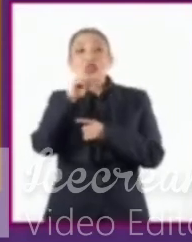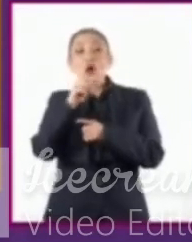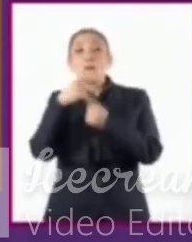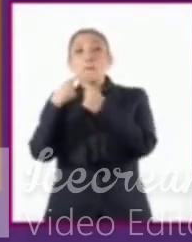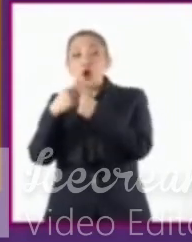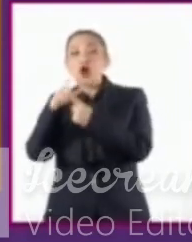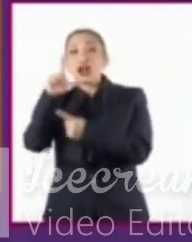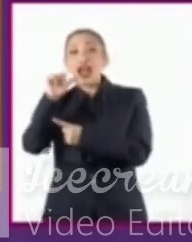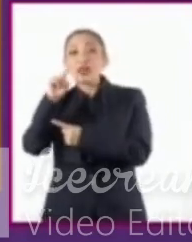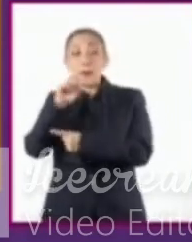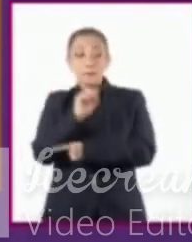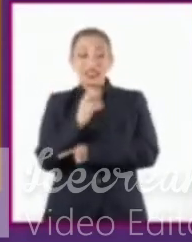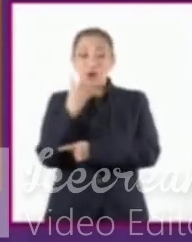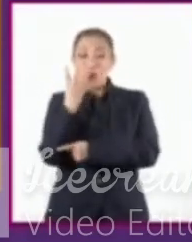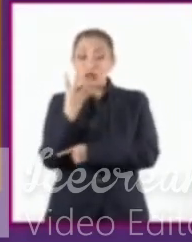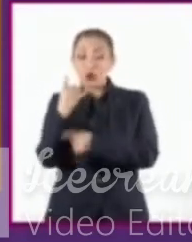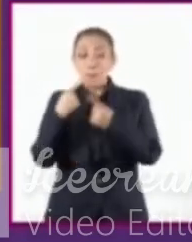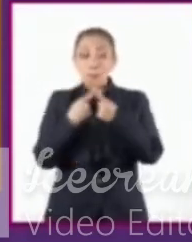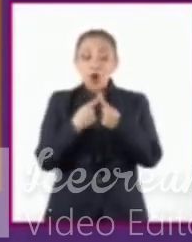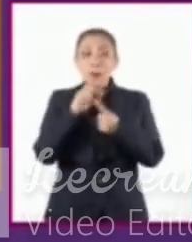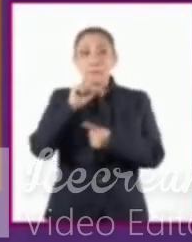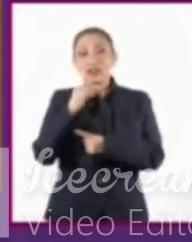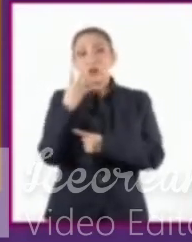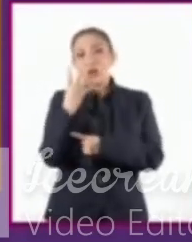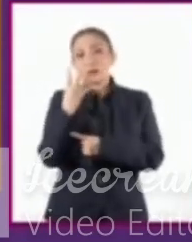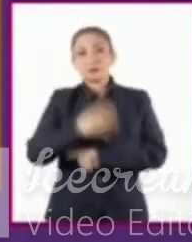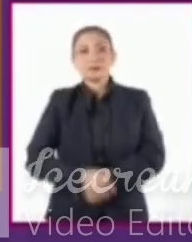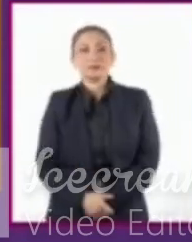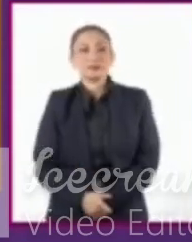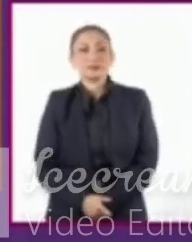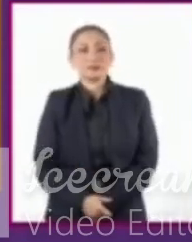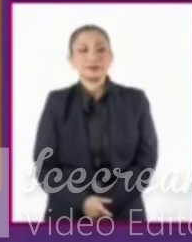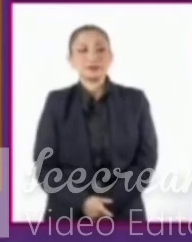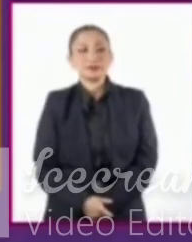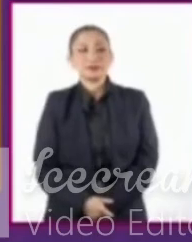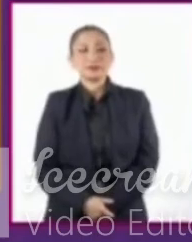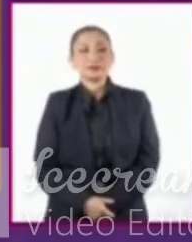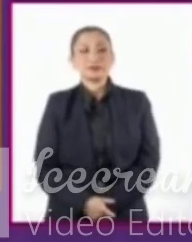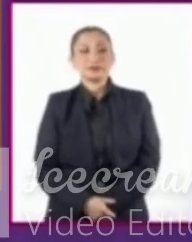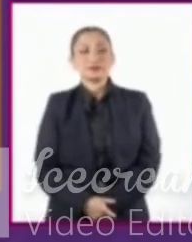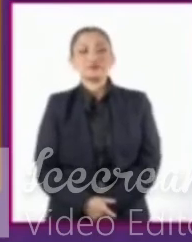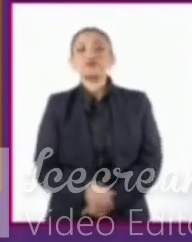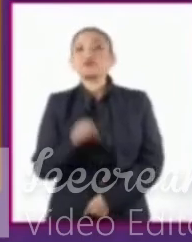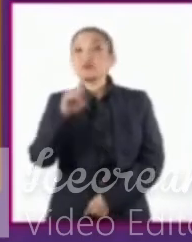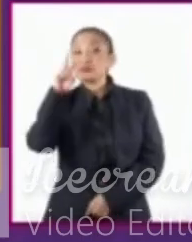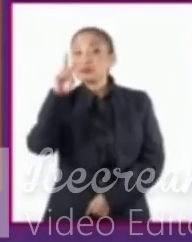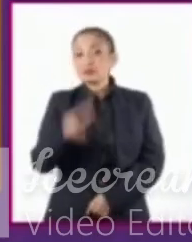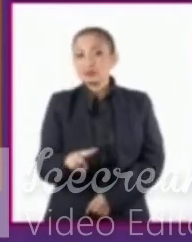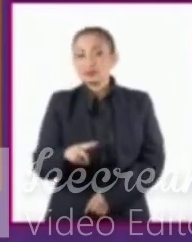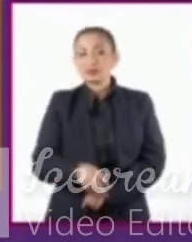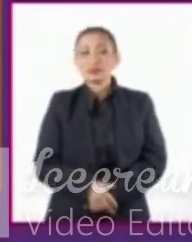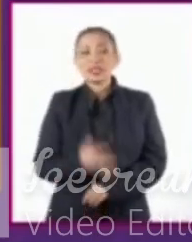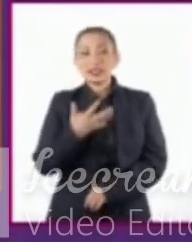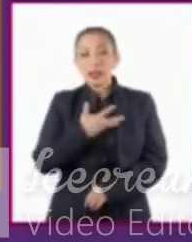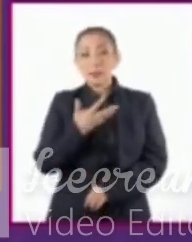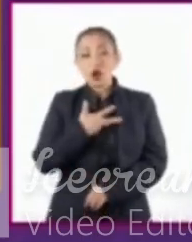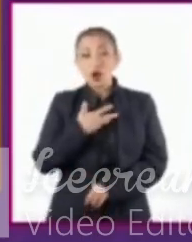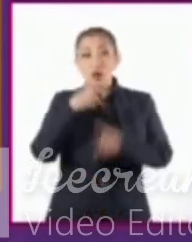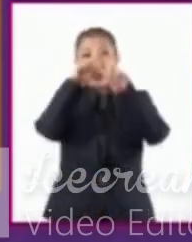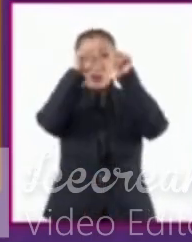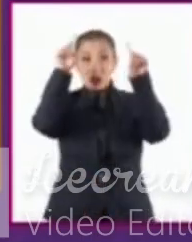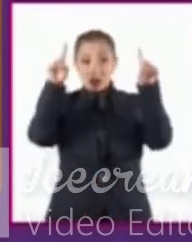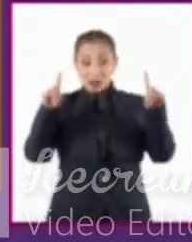decir, 24 centímetros por 24 centímetros. Y efectivamente, obtenemos que el